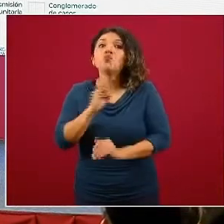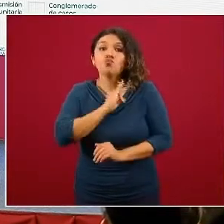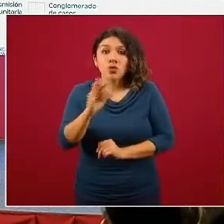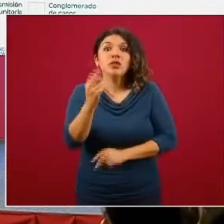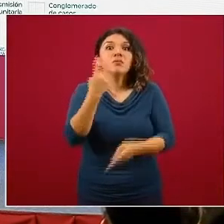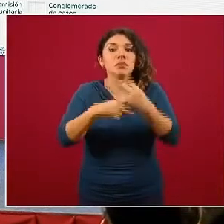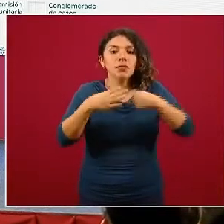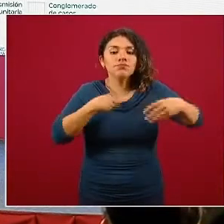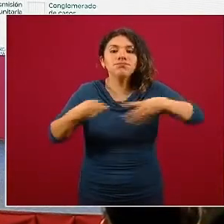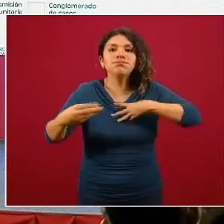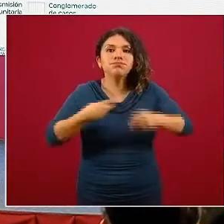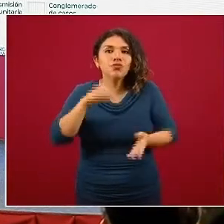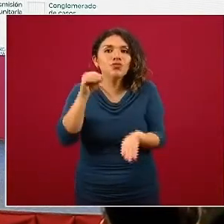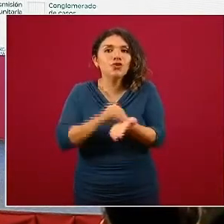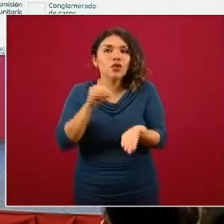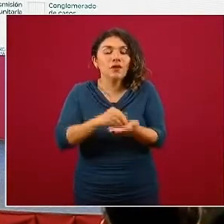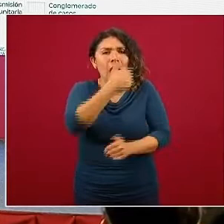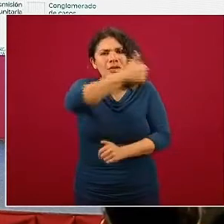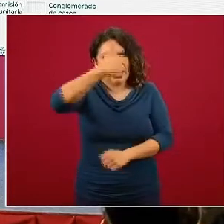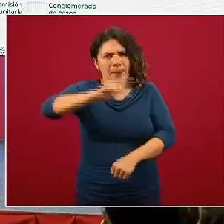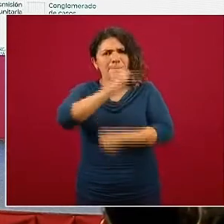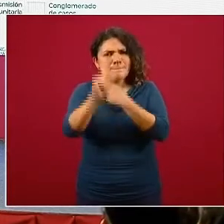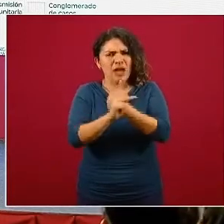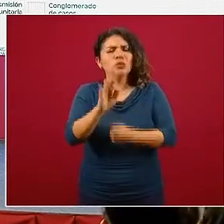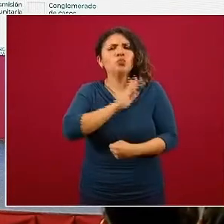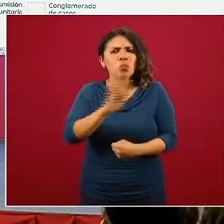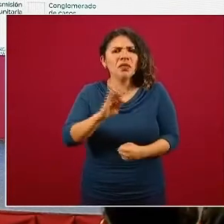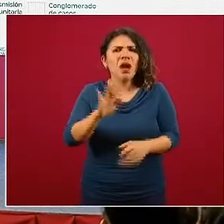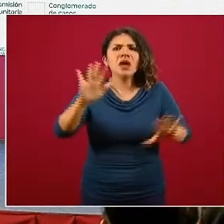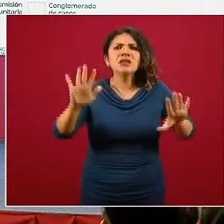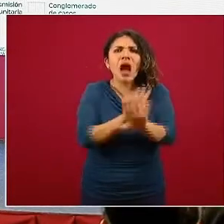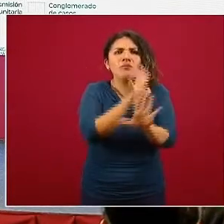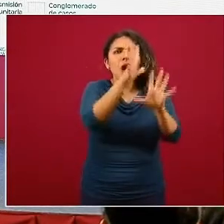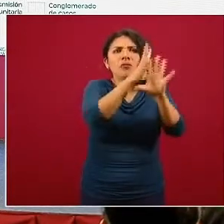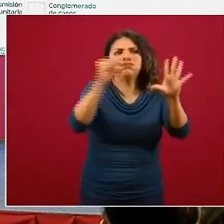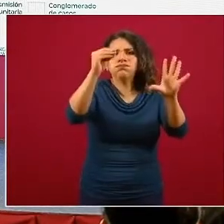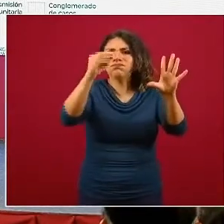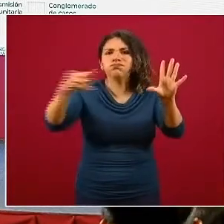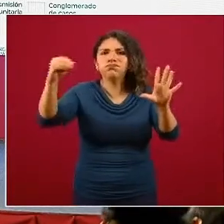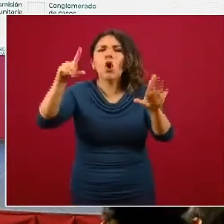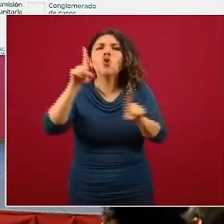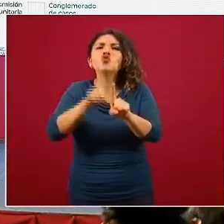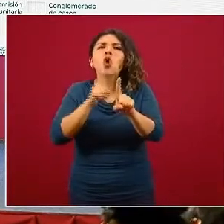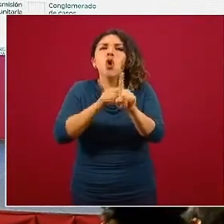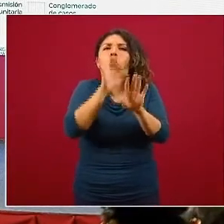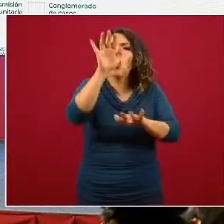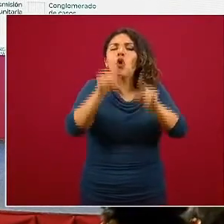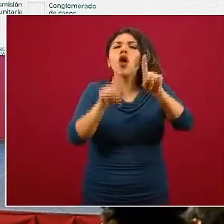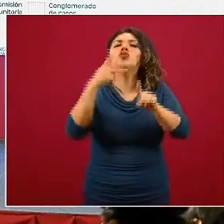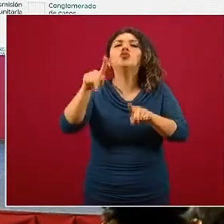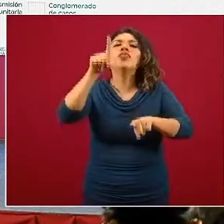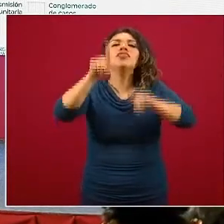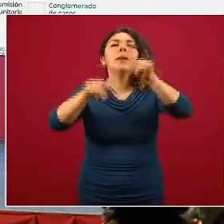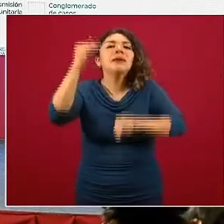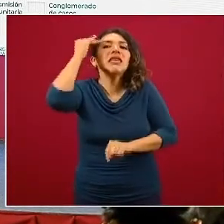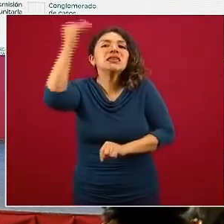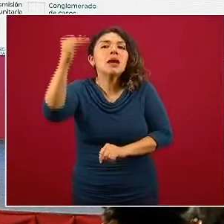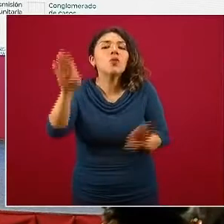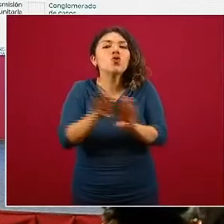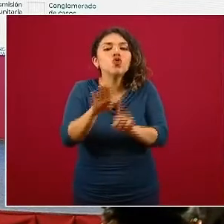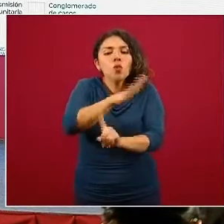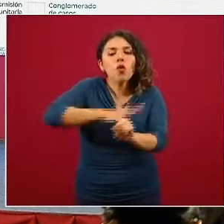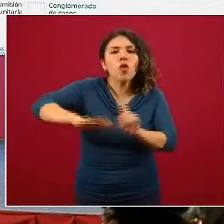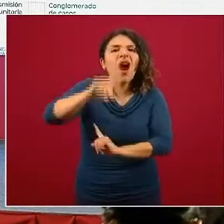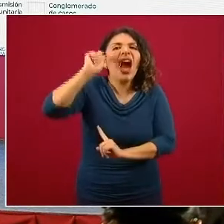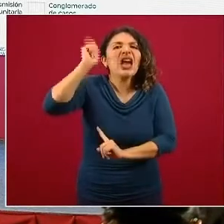transmisión dinámica, es decir, cada país puede pasar a cada una de estas categorías dependiendo de la situación, dependiendo del contexto